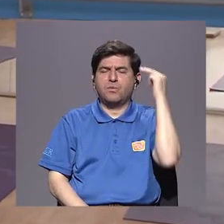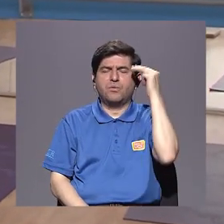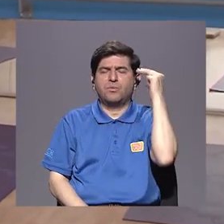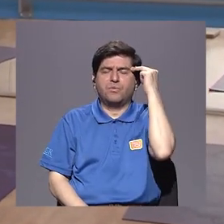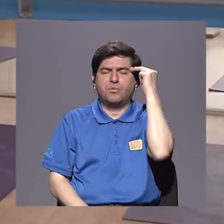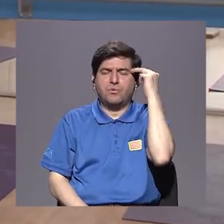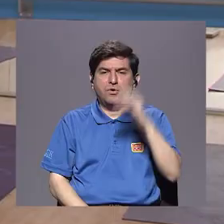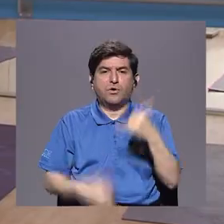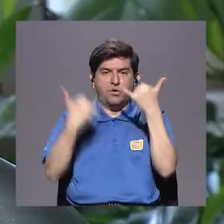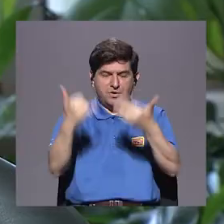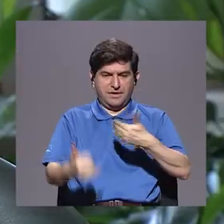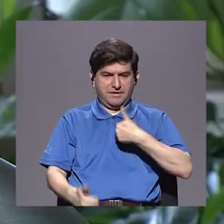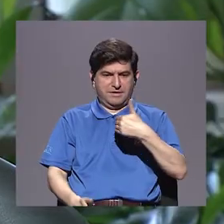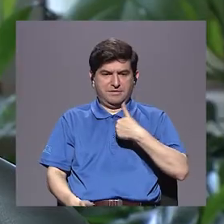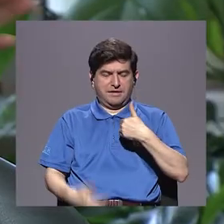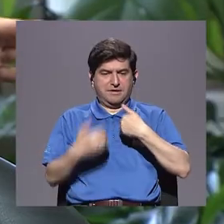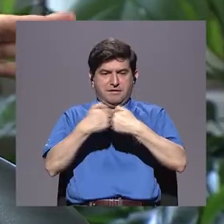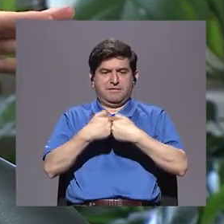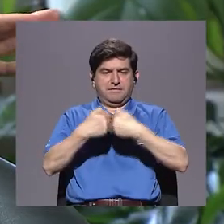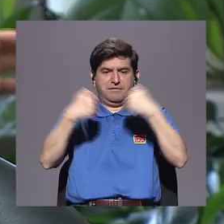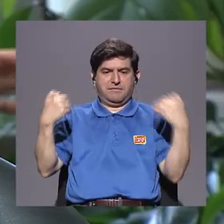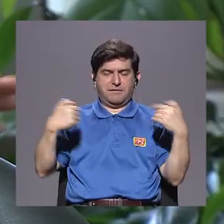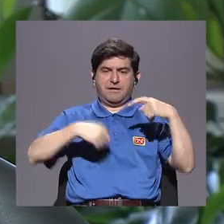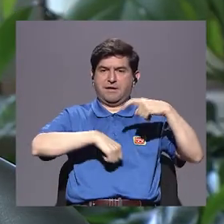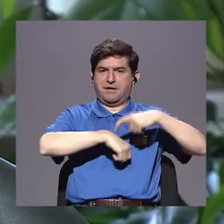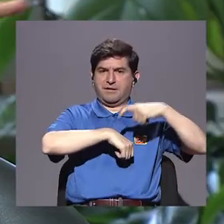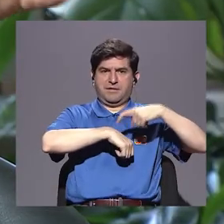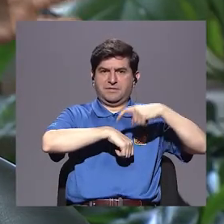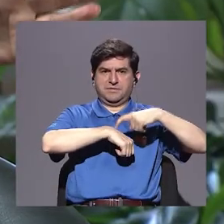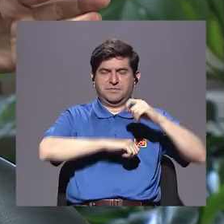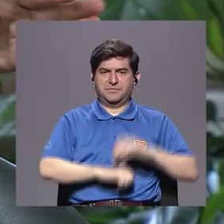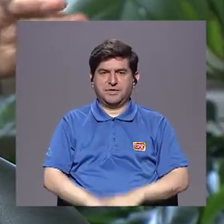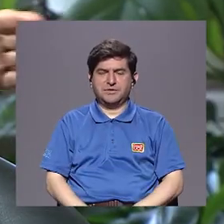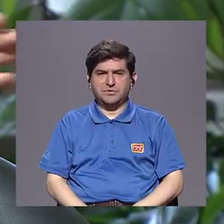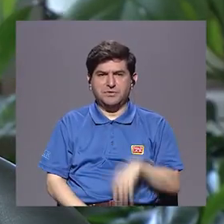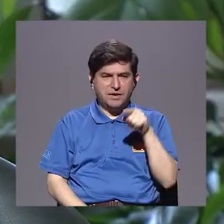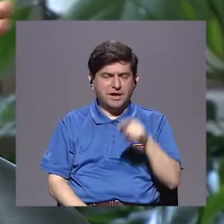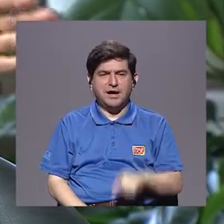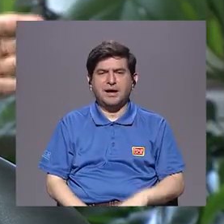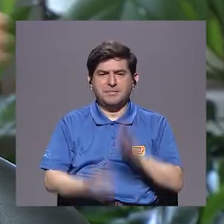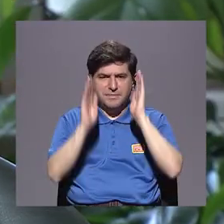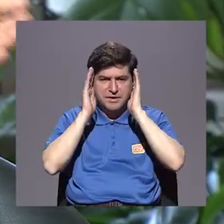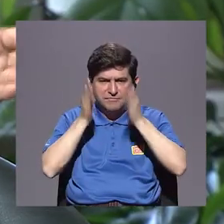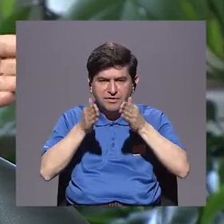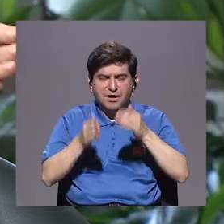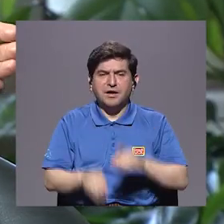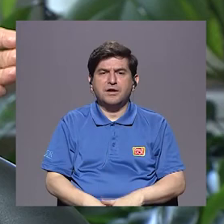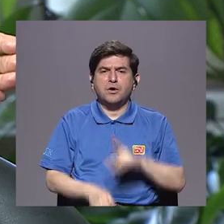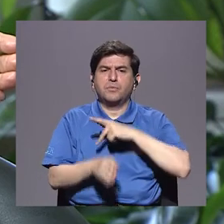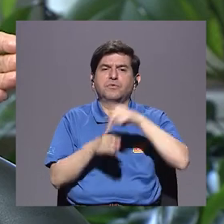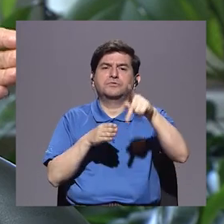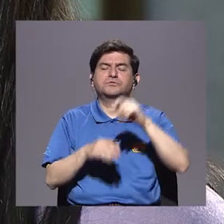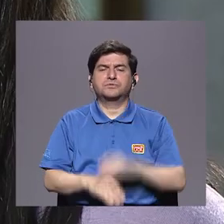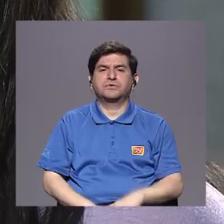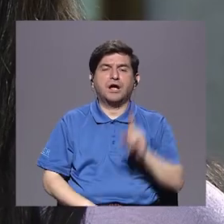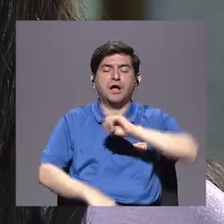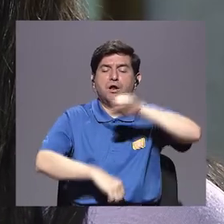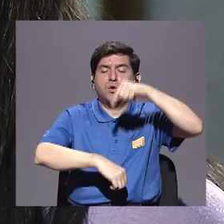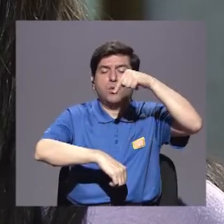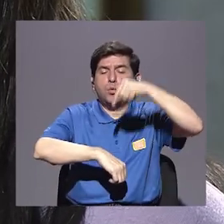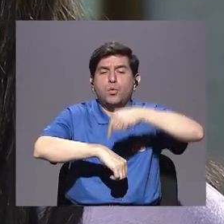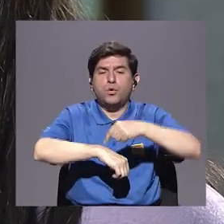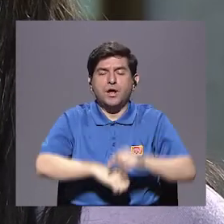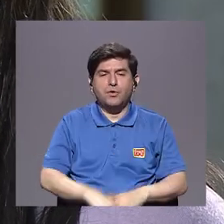meditación, o si ya yo tengo como que separar el momento de, ¿verdad?, para que sea un momento dirigido por un profesional, una